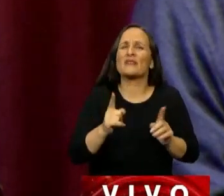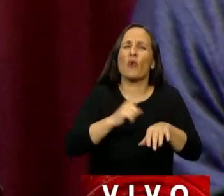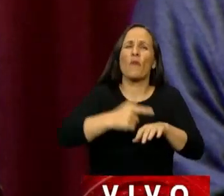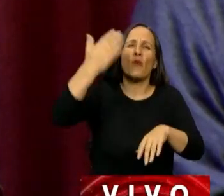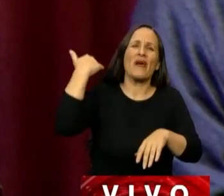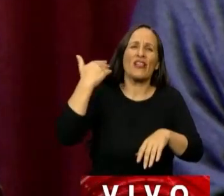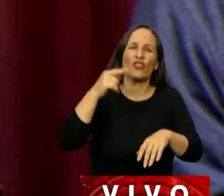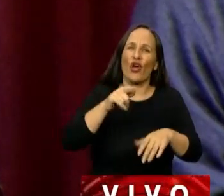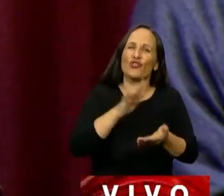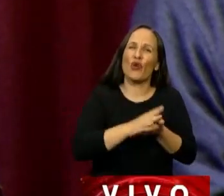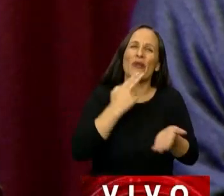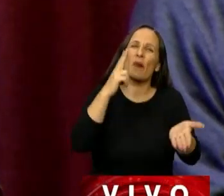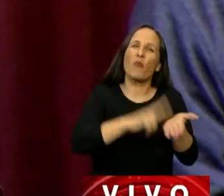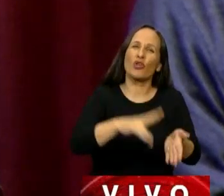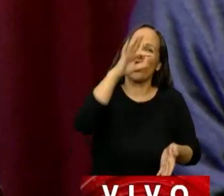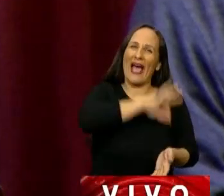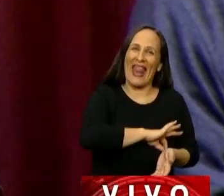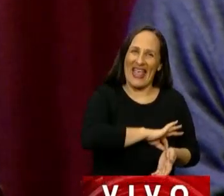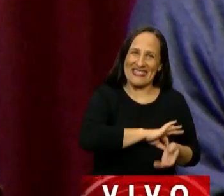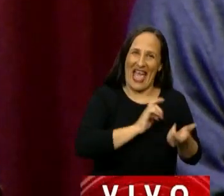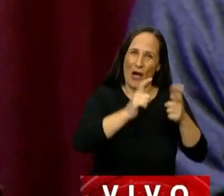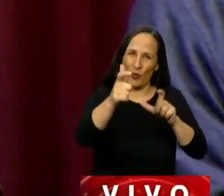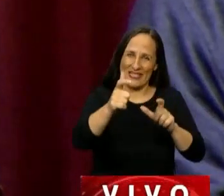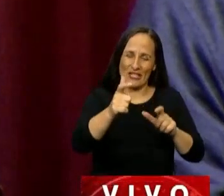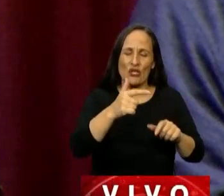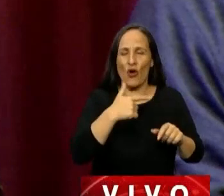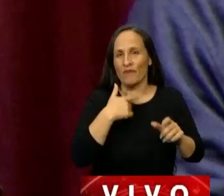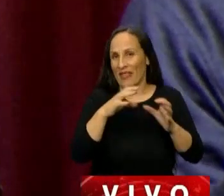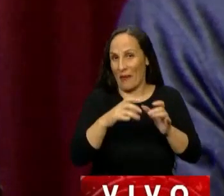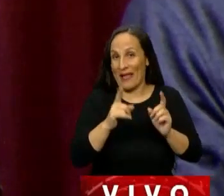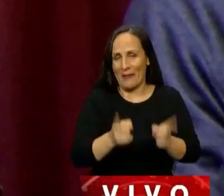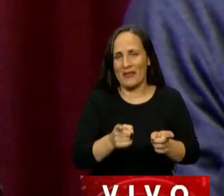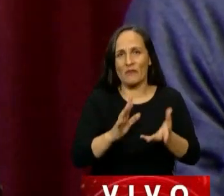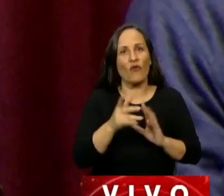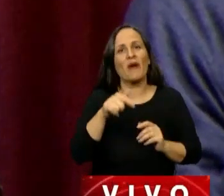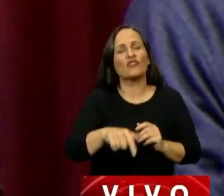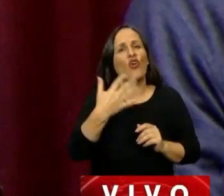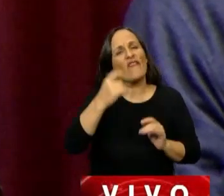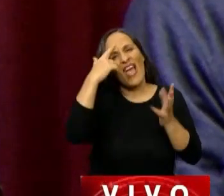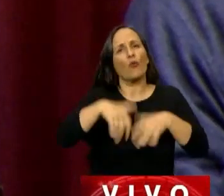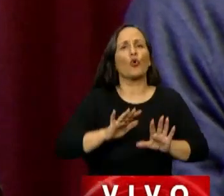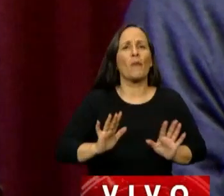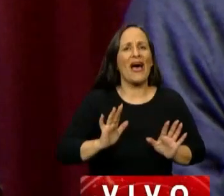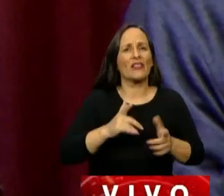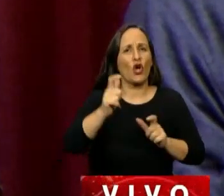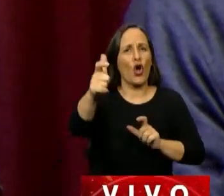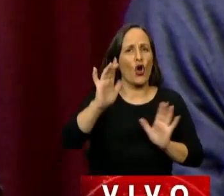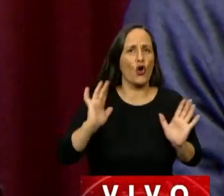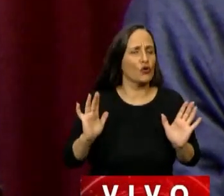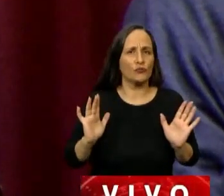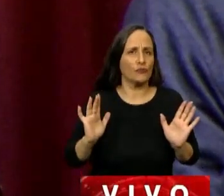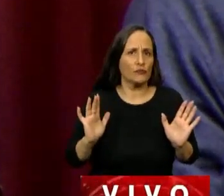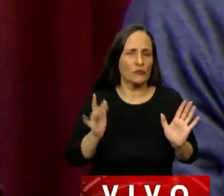la actualización de ganancias, acá lo que se tiene que establecer es que esto sea de manera automática, ¿no? De manera automática